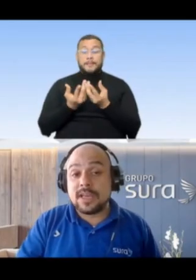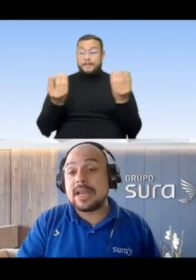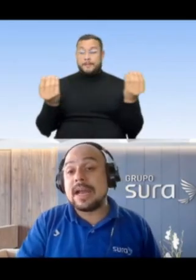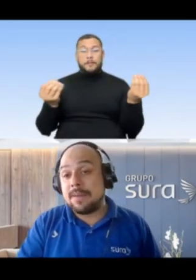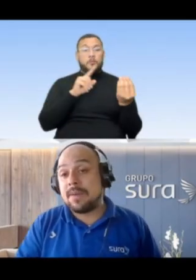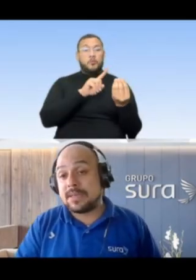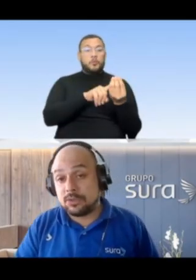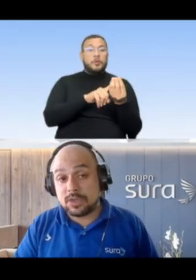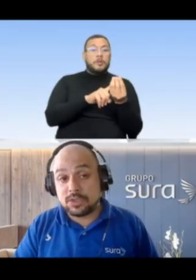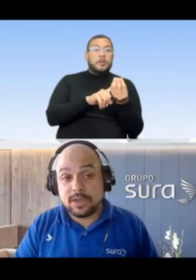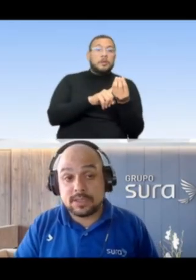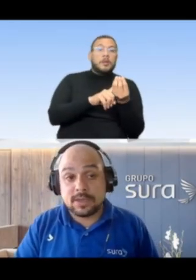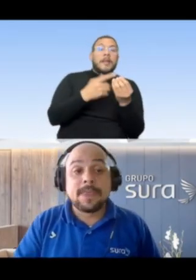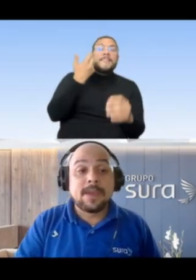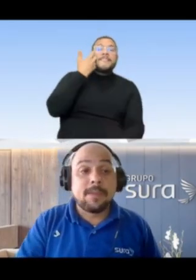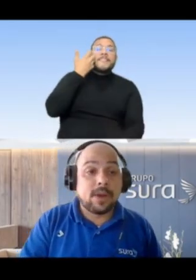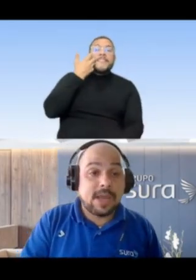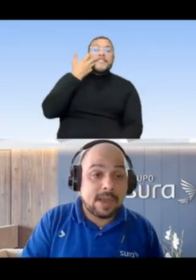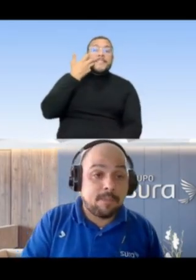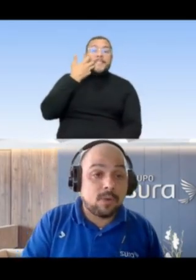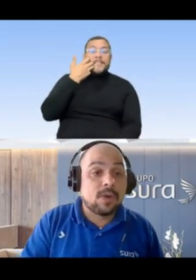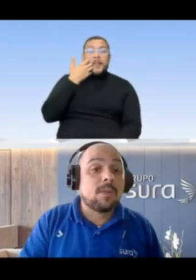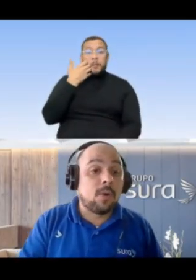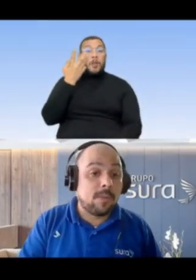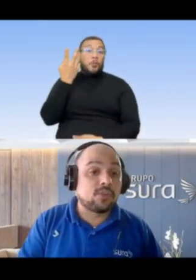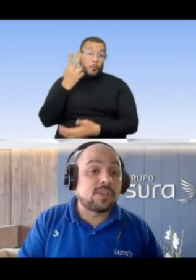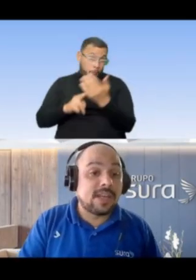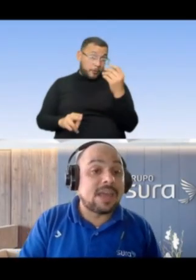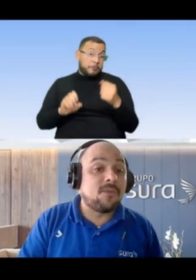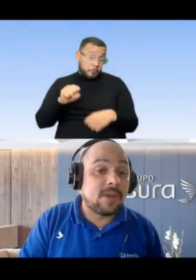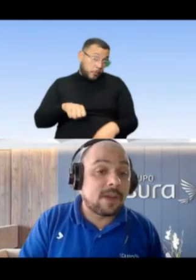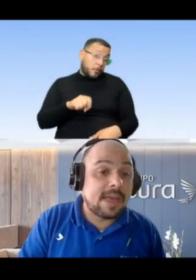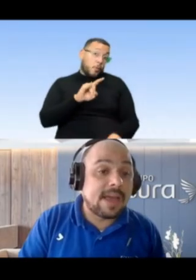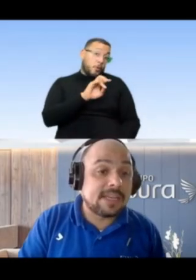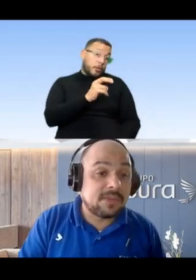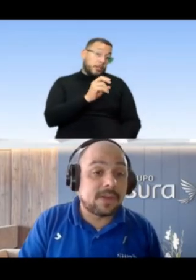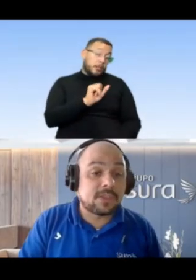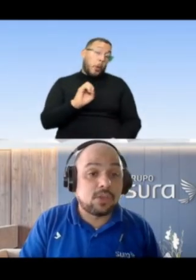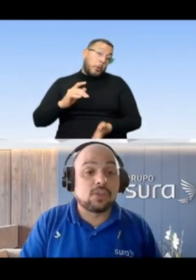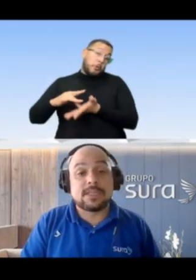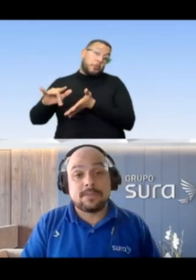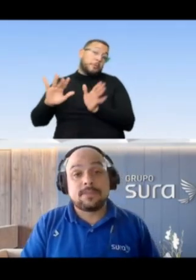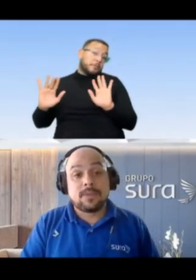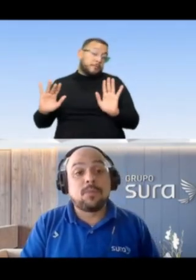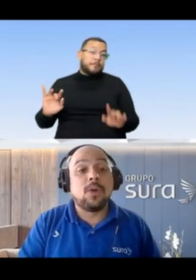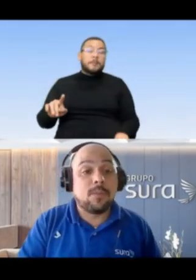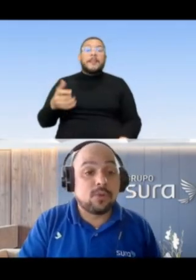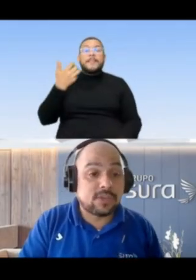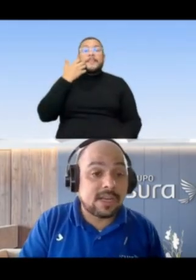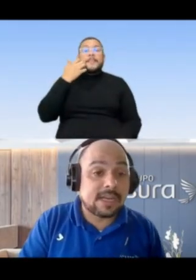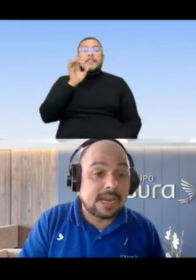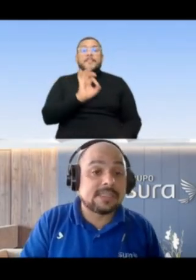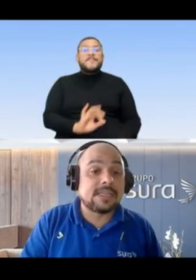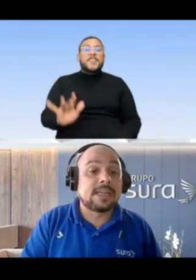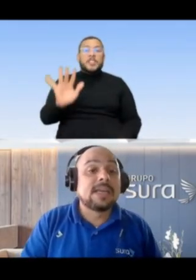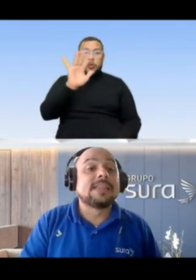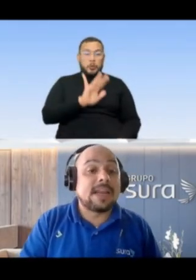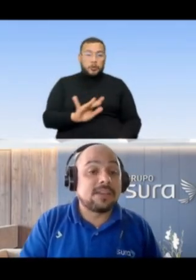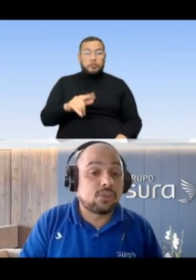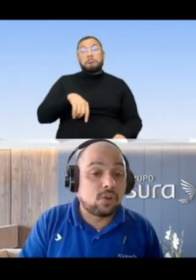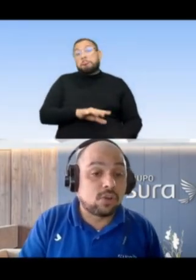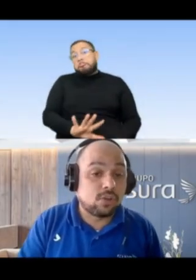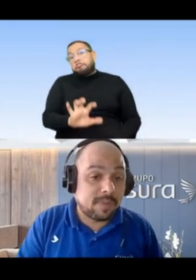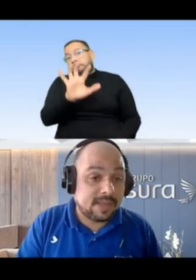común podemos tener ambas situaciones. Por ejemplo, podemos tener enfermedades infecciosas, podemos tener